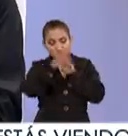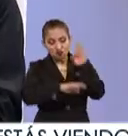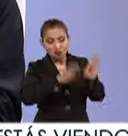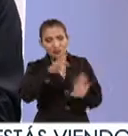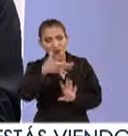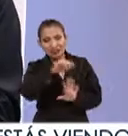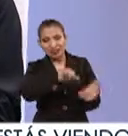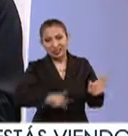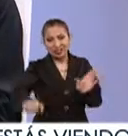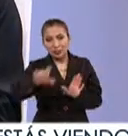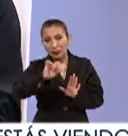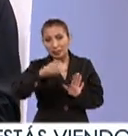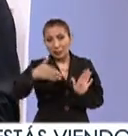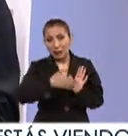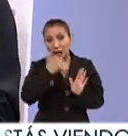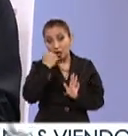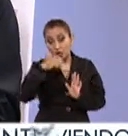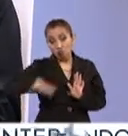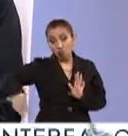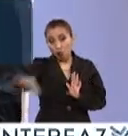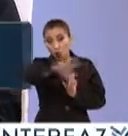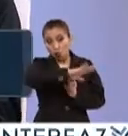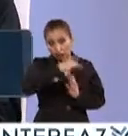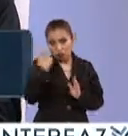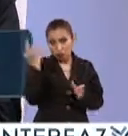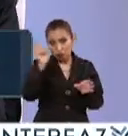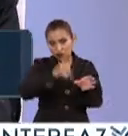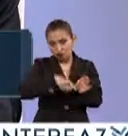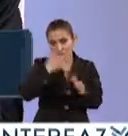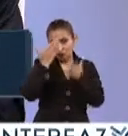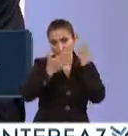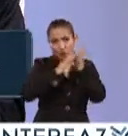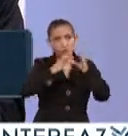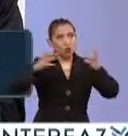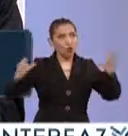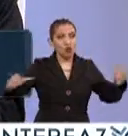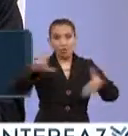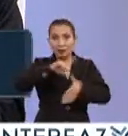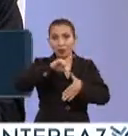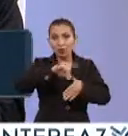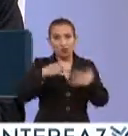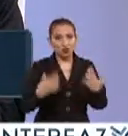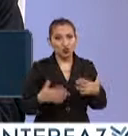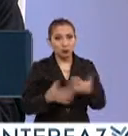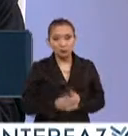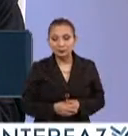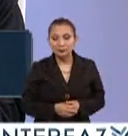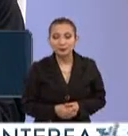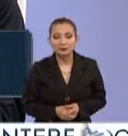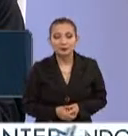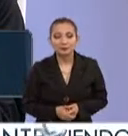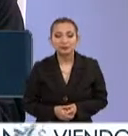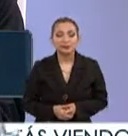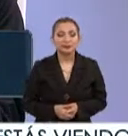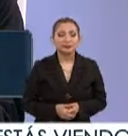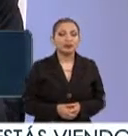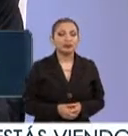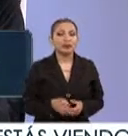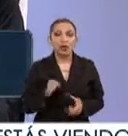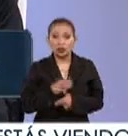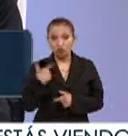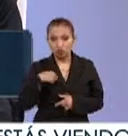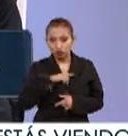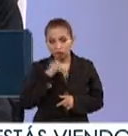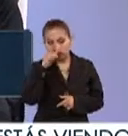poco más de 620,000 alumnos, es nuestra matrícula, la más grande de América Latina. Entonces,